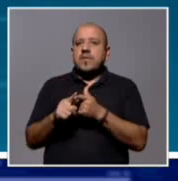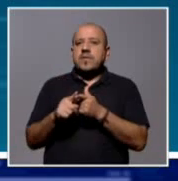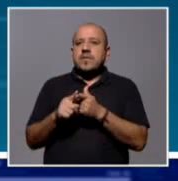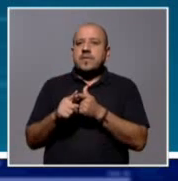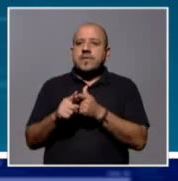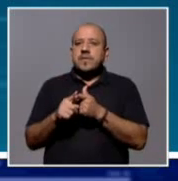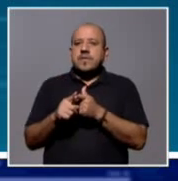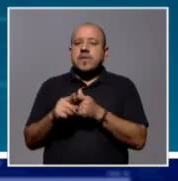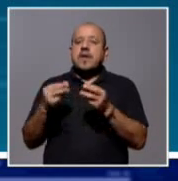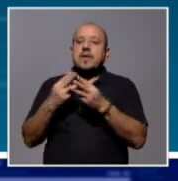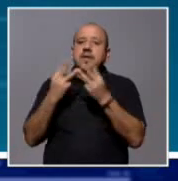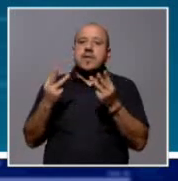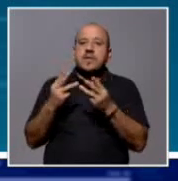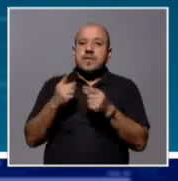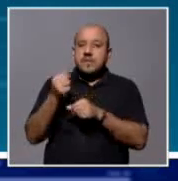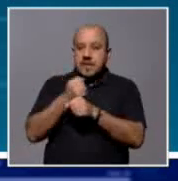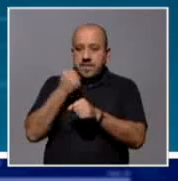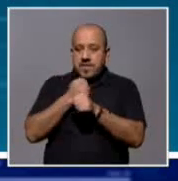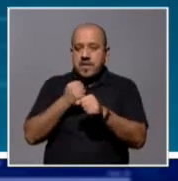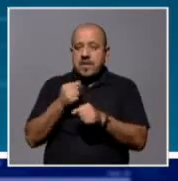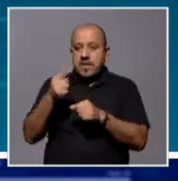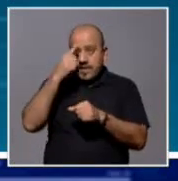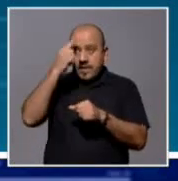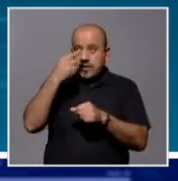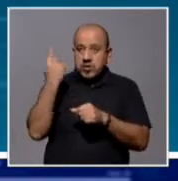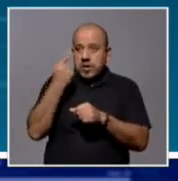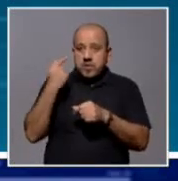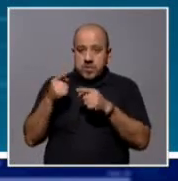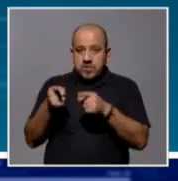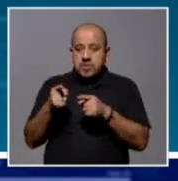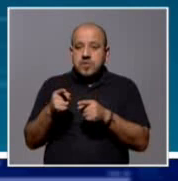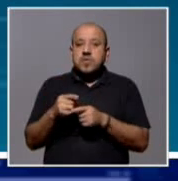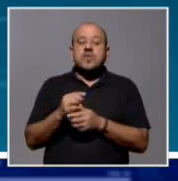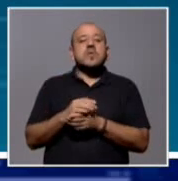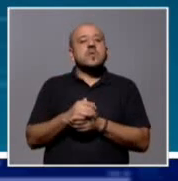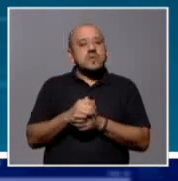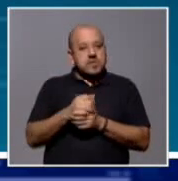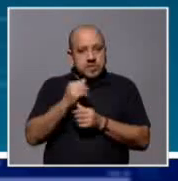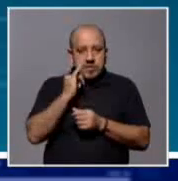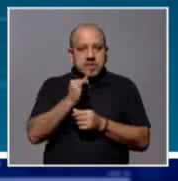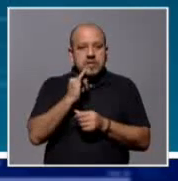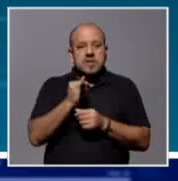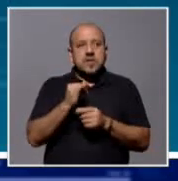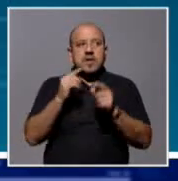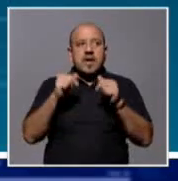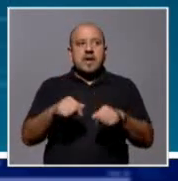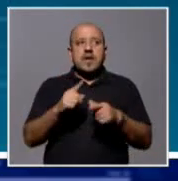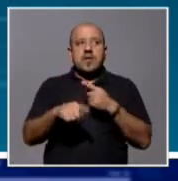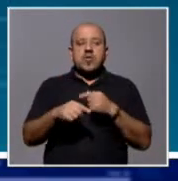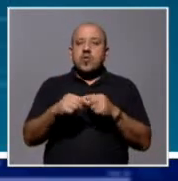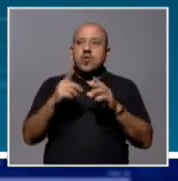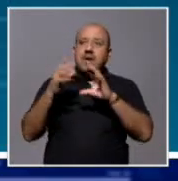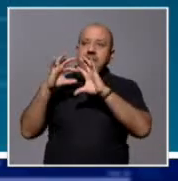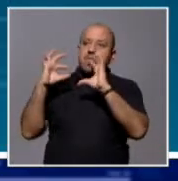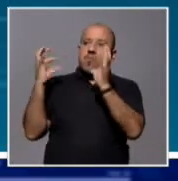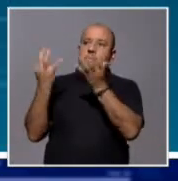¿no? Se trabaja en colaboración internacional para esto, además. Totalmente. Todos los institutos de investigación del mundo